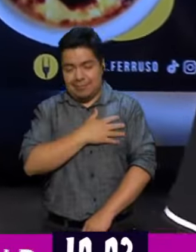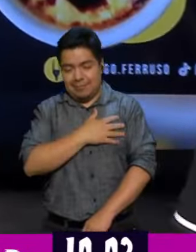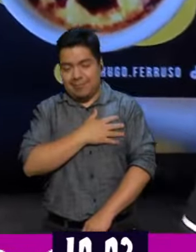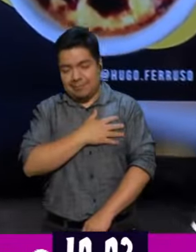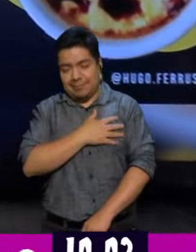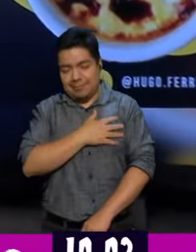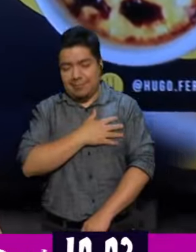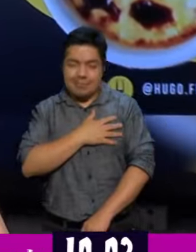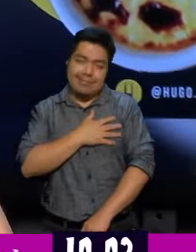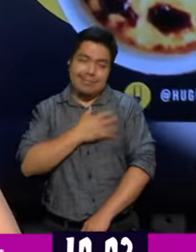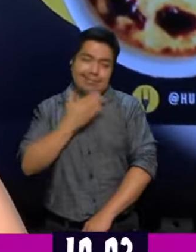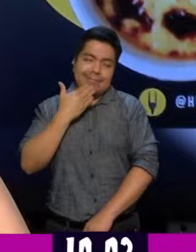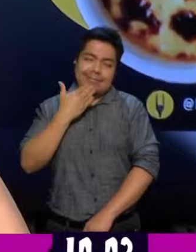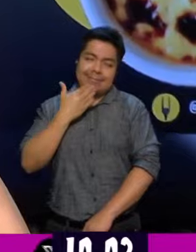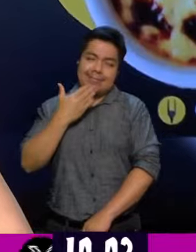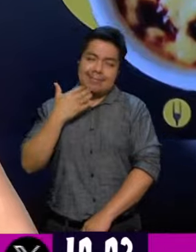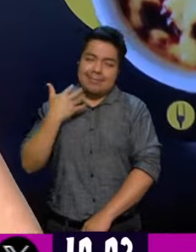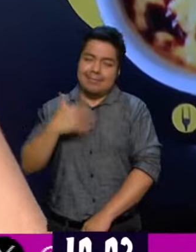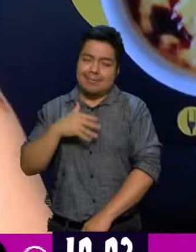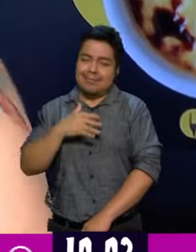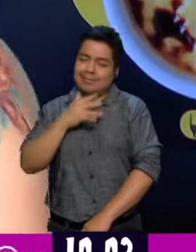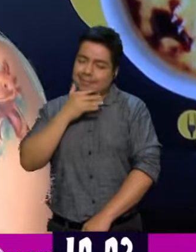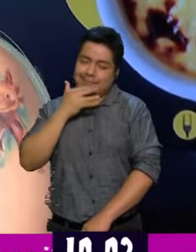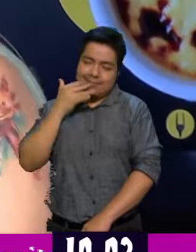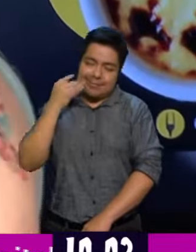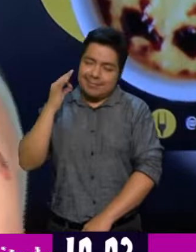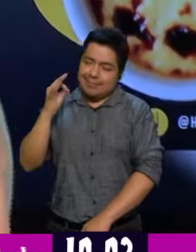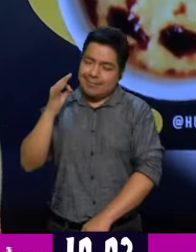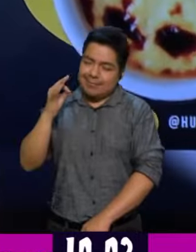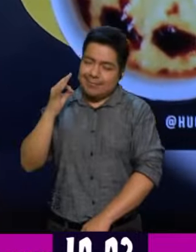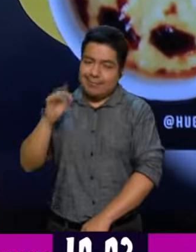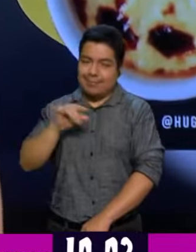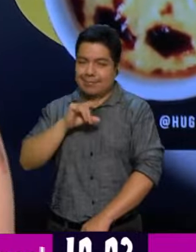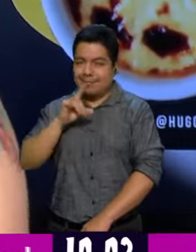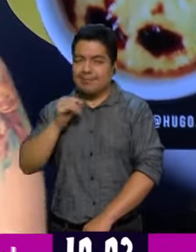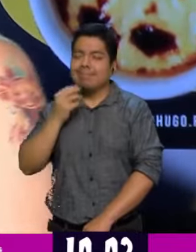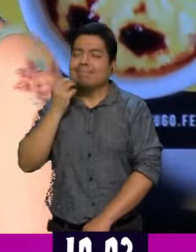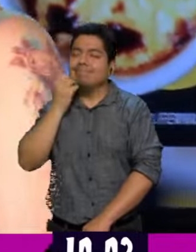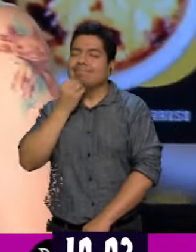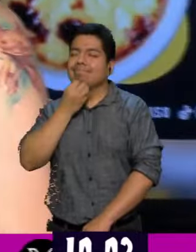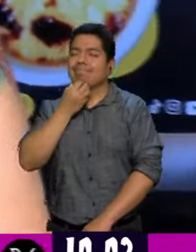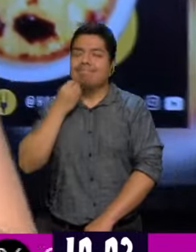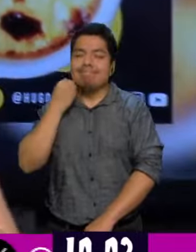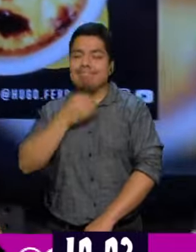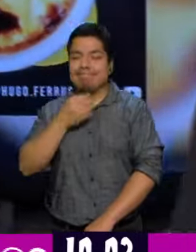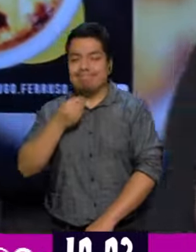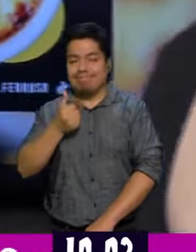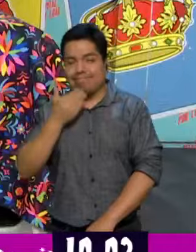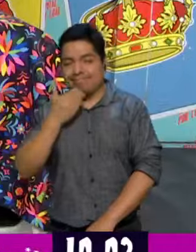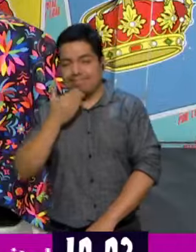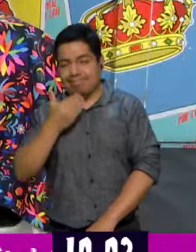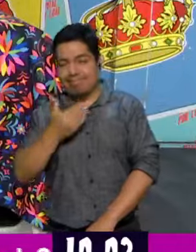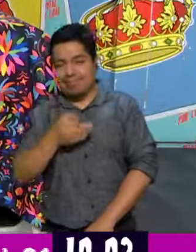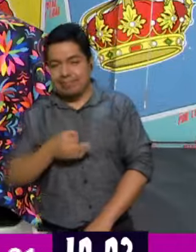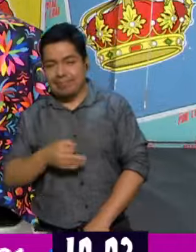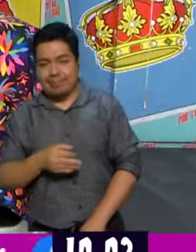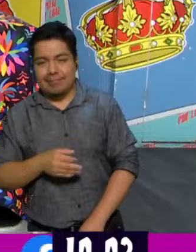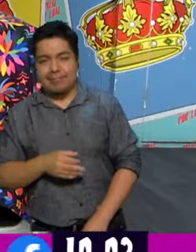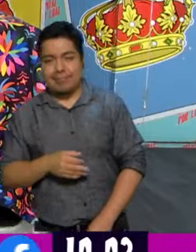Ay. Ay, qué rico. Ay, y luego esta barbita para todo lo que sirve. Qué bárbaro. Toma, sígale